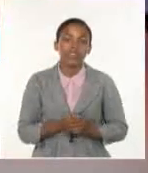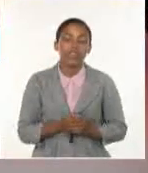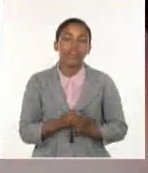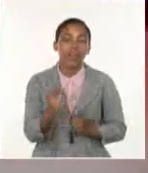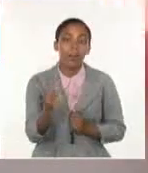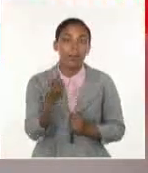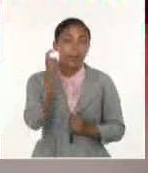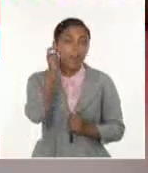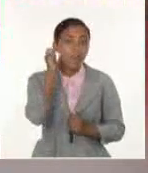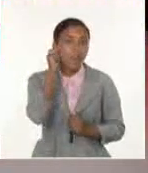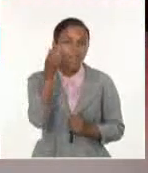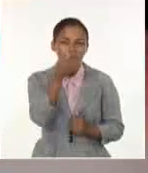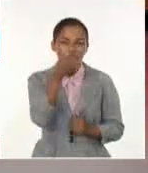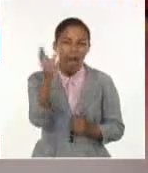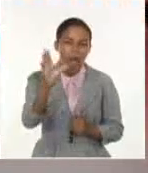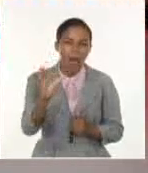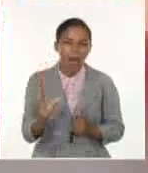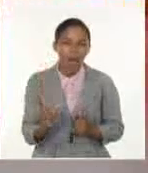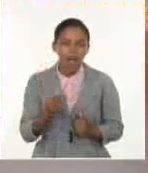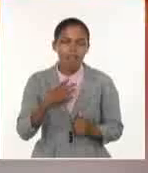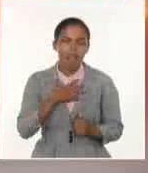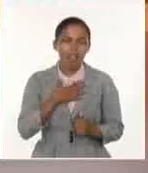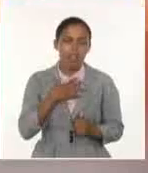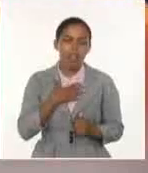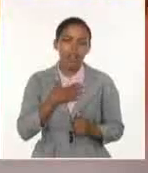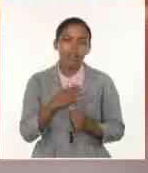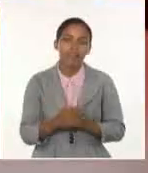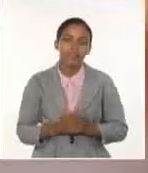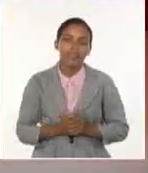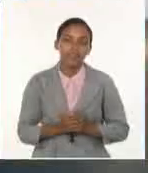la candidatura de un gran partido en Estados Unidos.